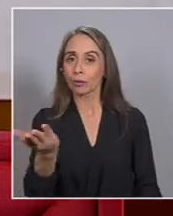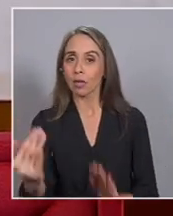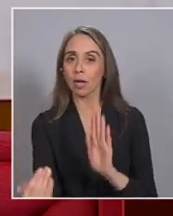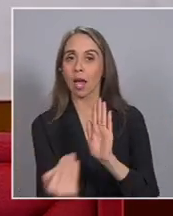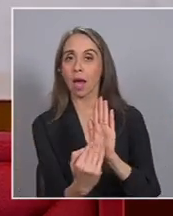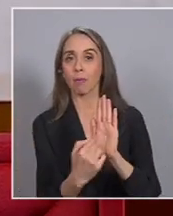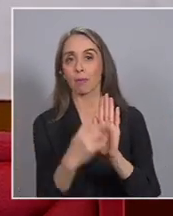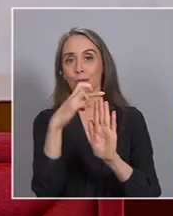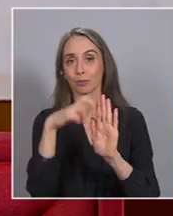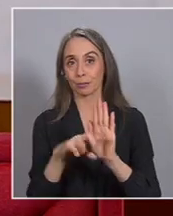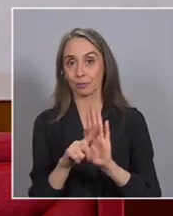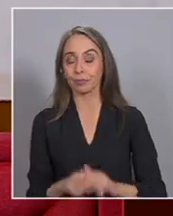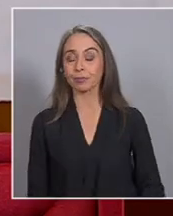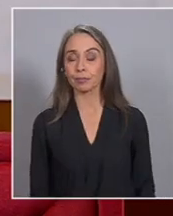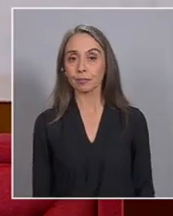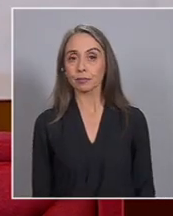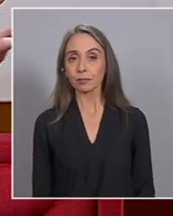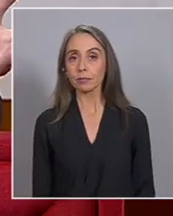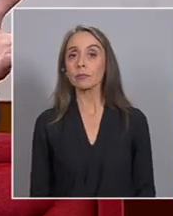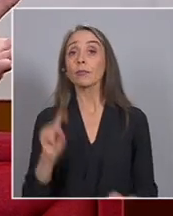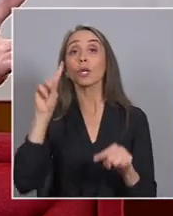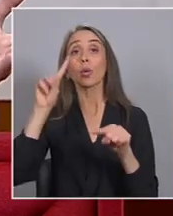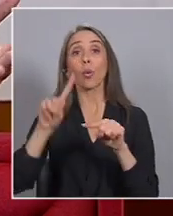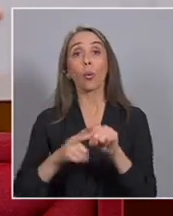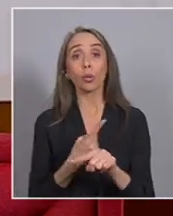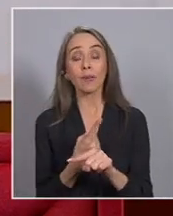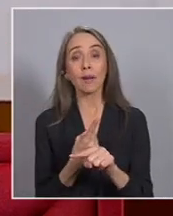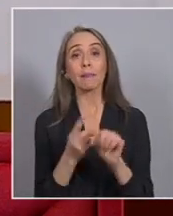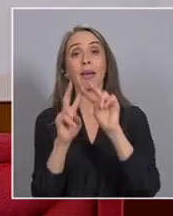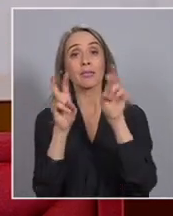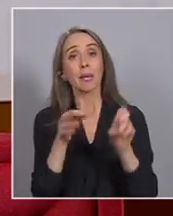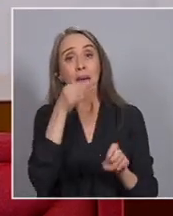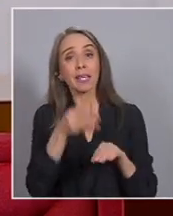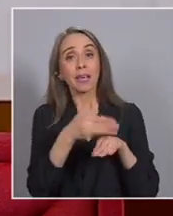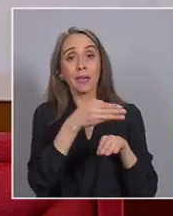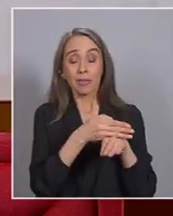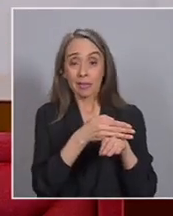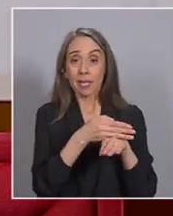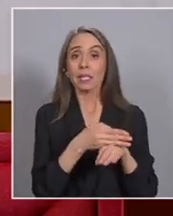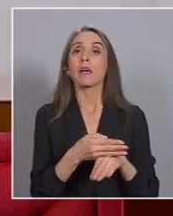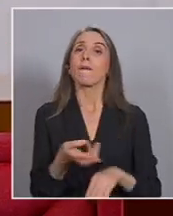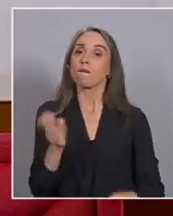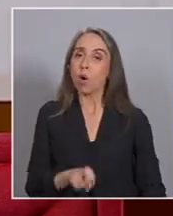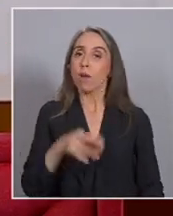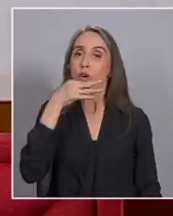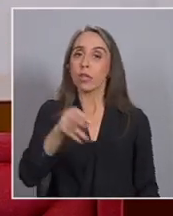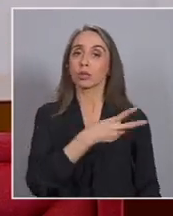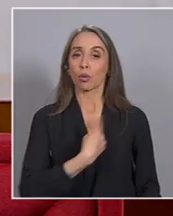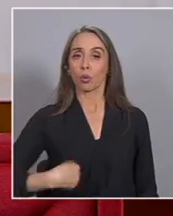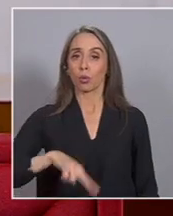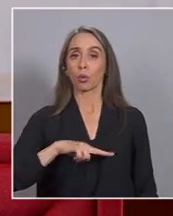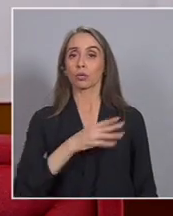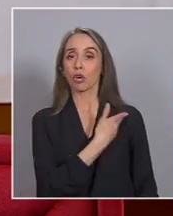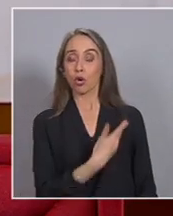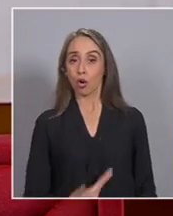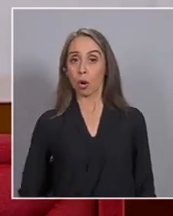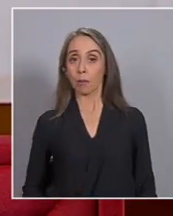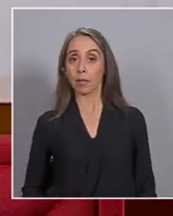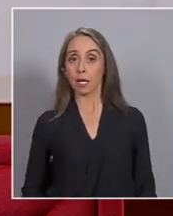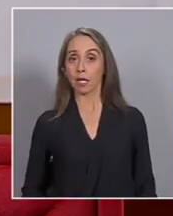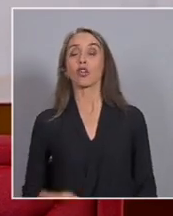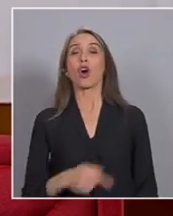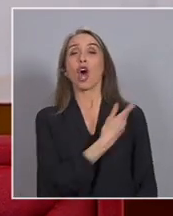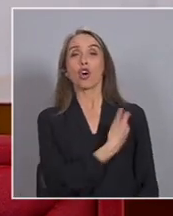apoyo. Una vez más, y relacionado con lo anterior, reafirmo que nuestro gobierno es